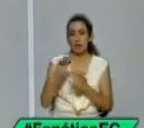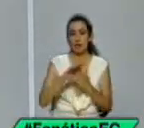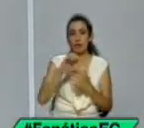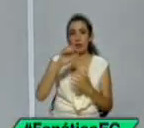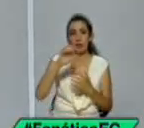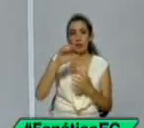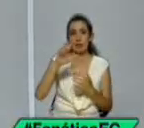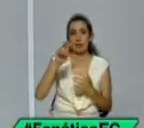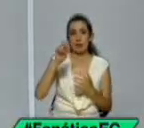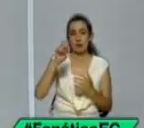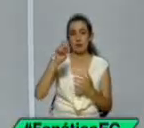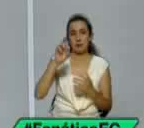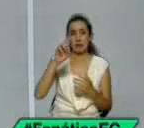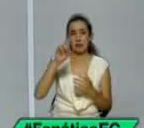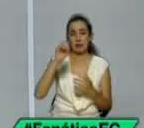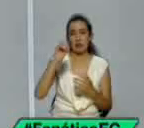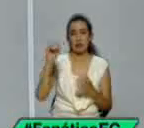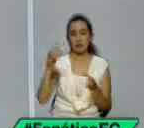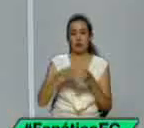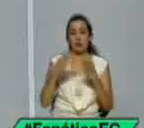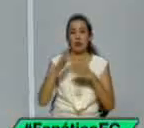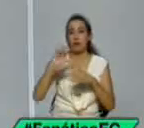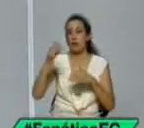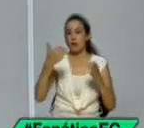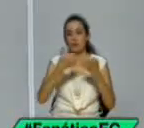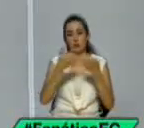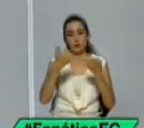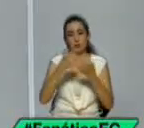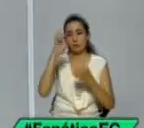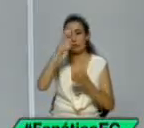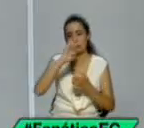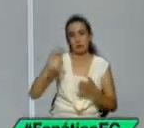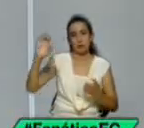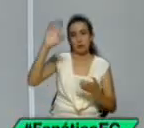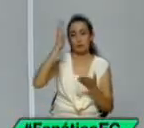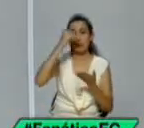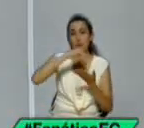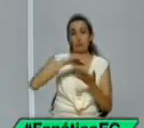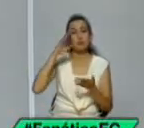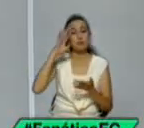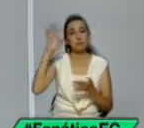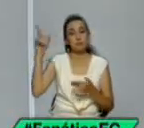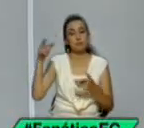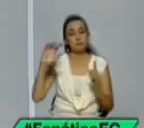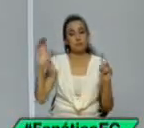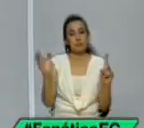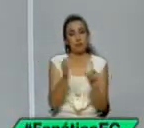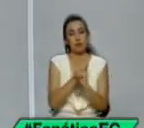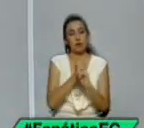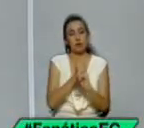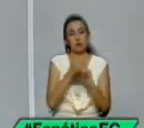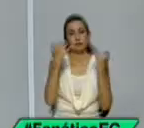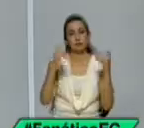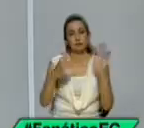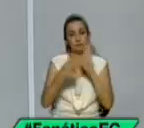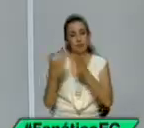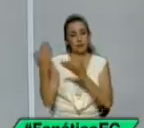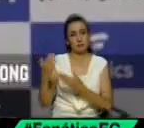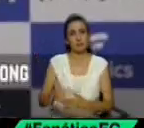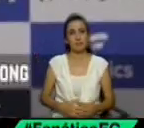André Gómez. Con mucha ilusión y toda la expectativa de poder hacer una gran temporada en la Premier League. Aquí está el jugador